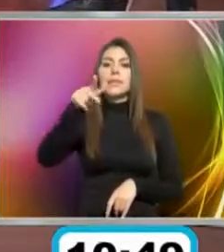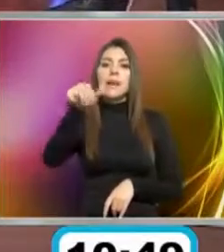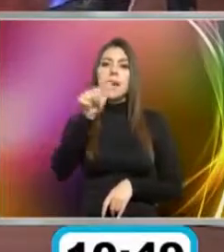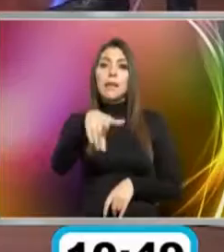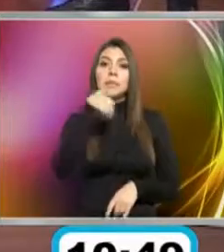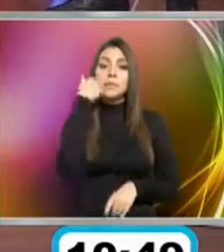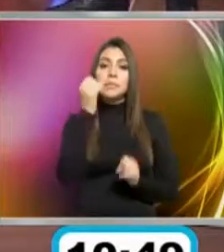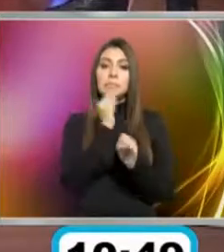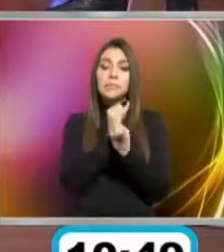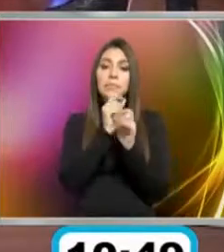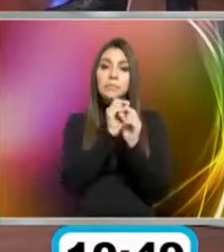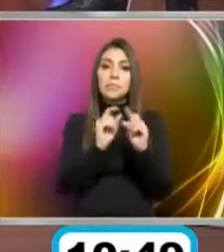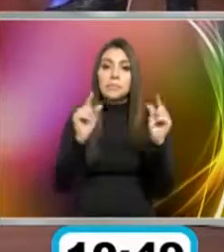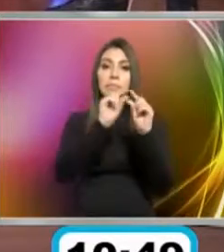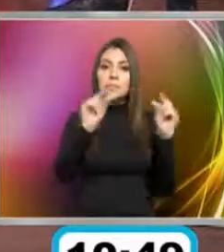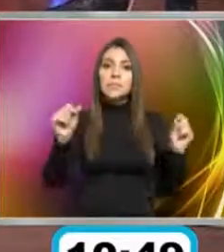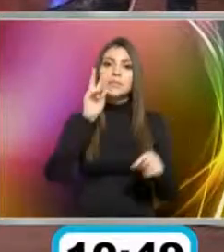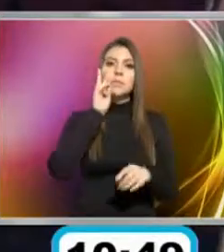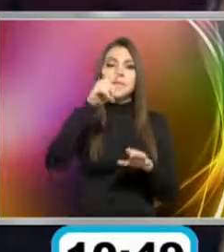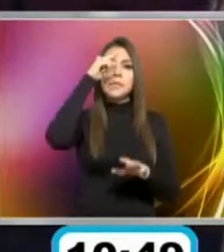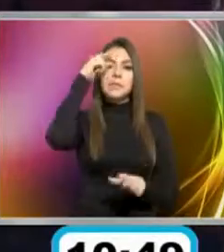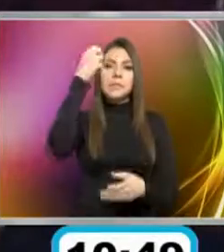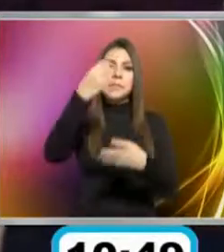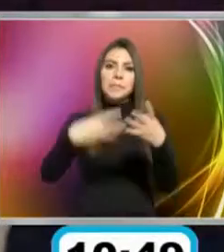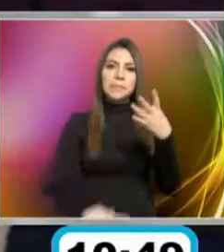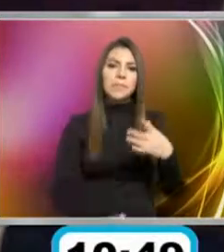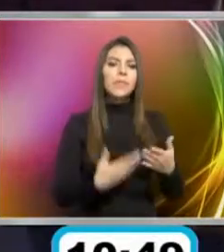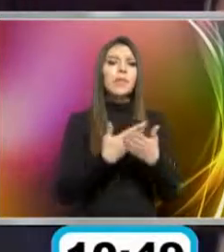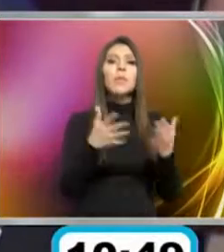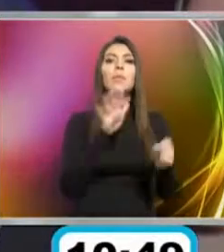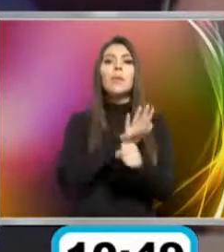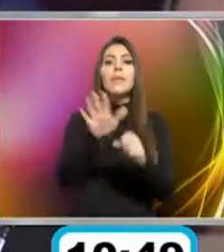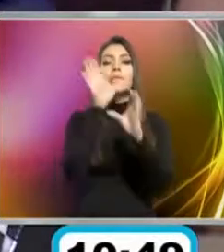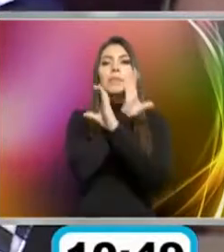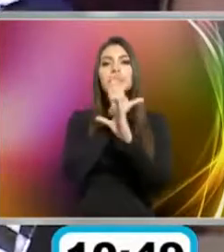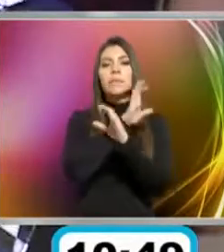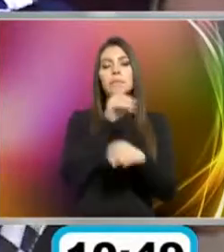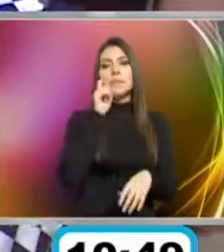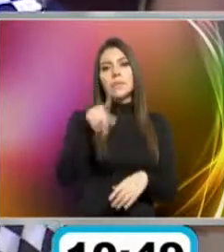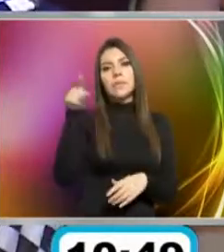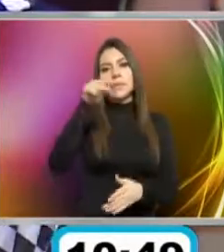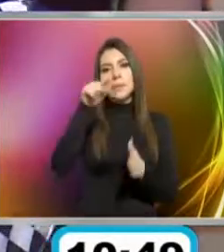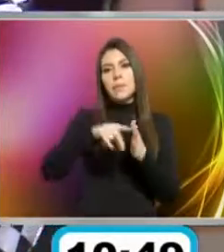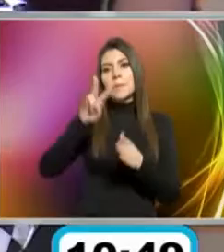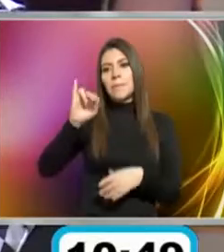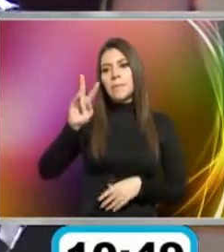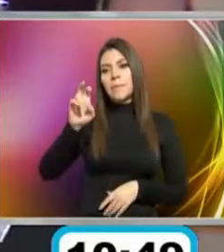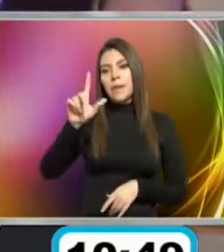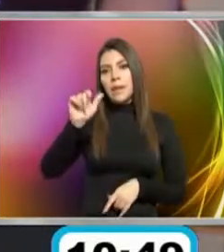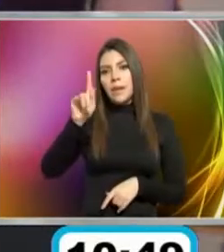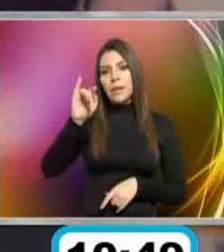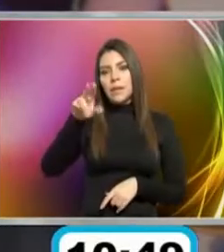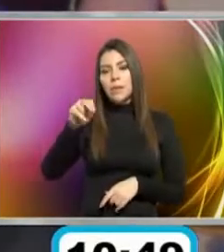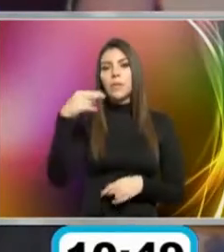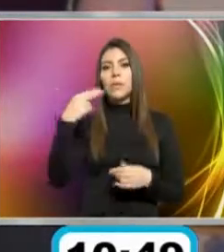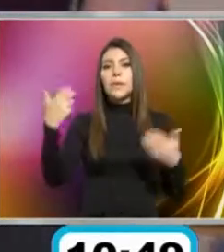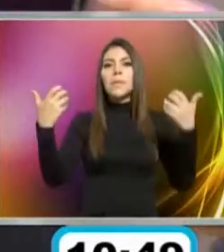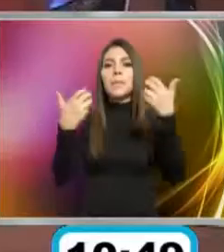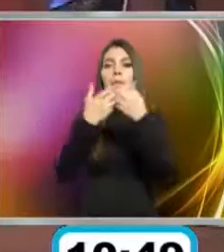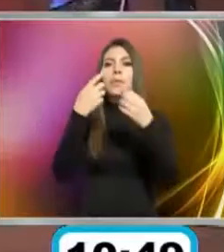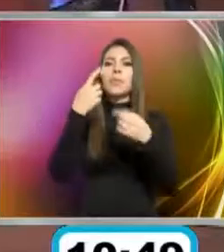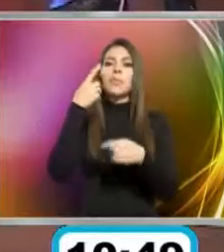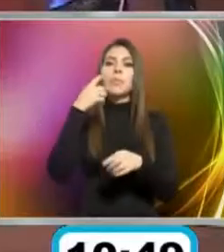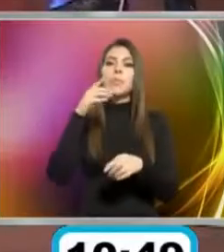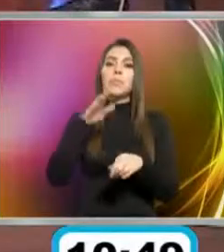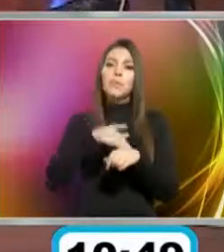van a cantar en este momento? Vamos a cantar una canción que presentamos en el Vive Latino, el sencillo, se llama Brindando por ti. Que también